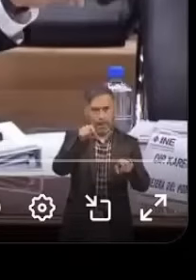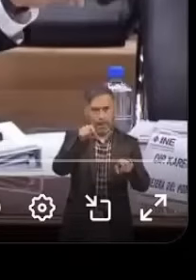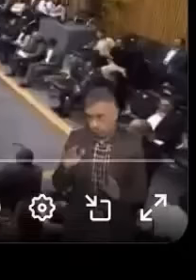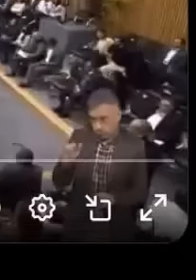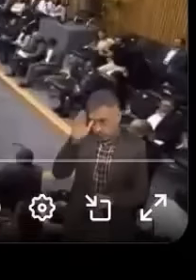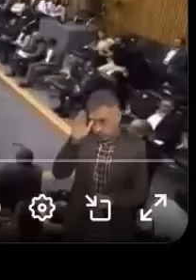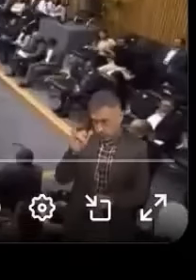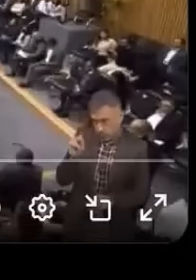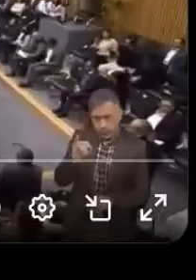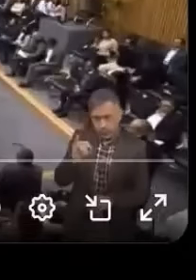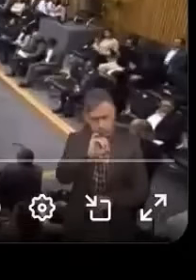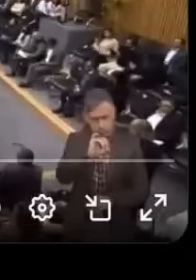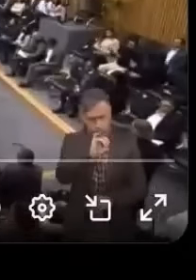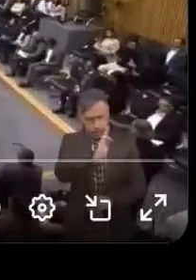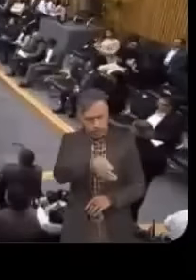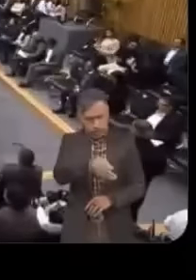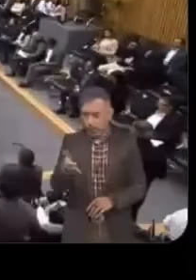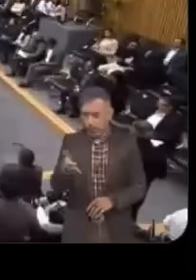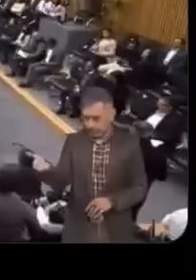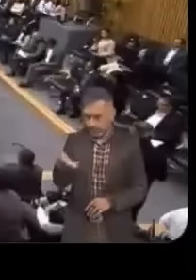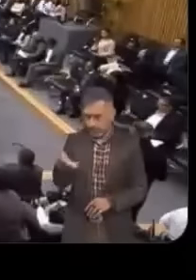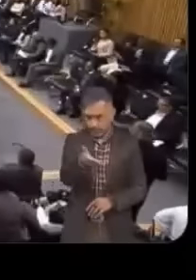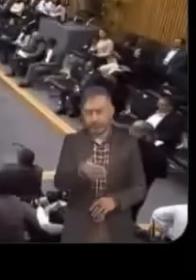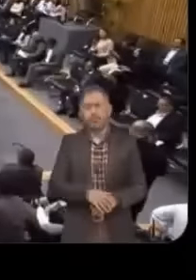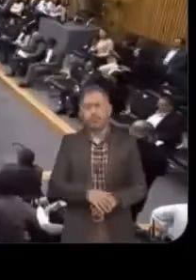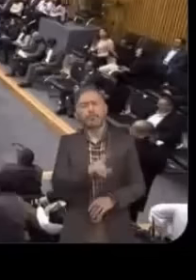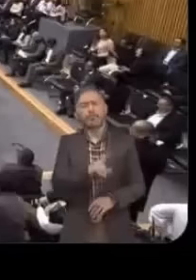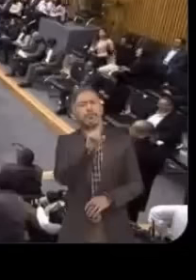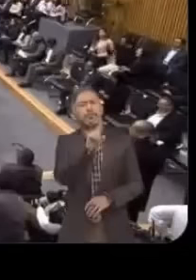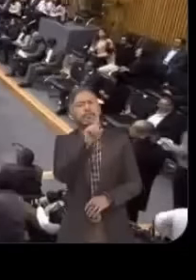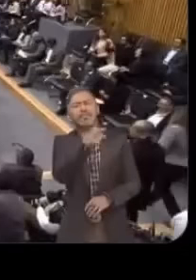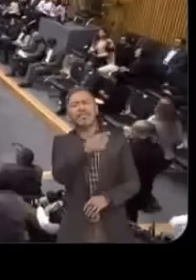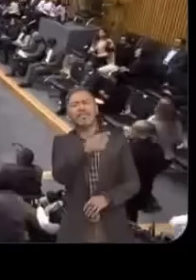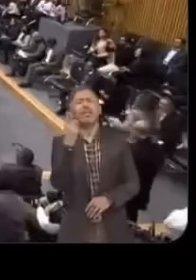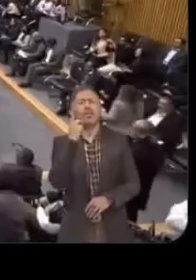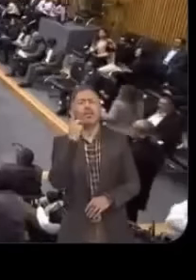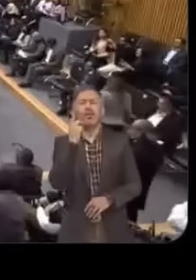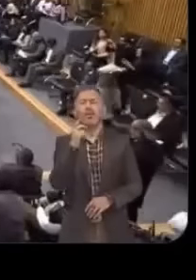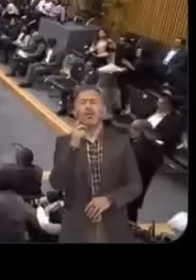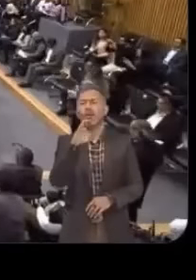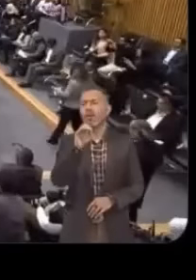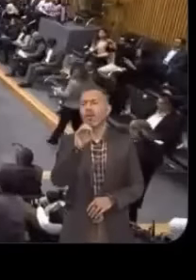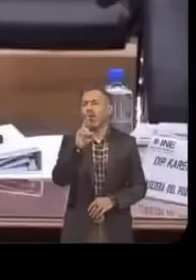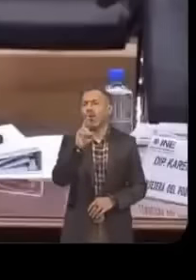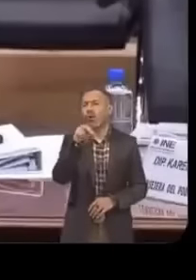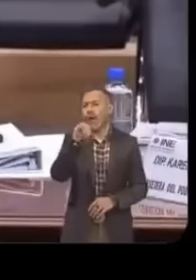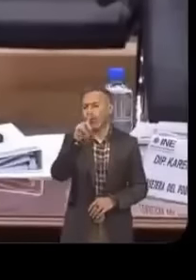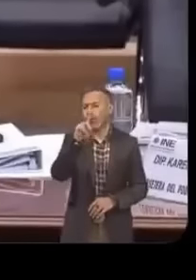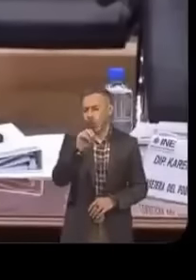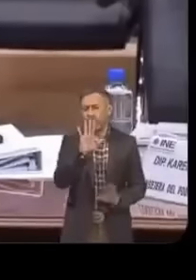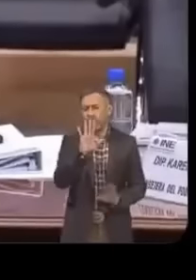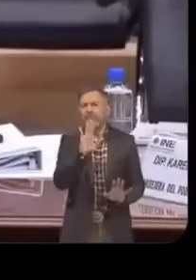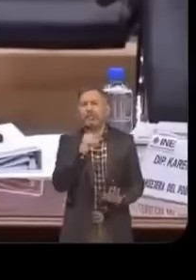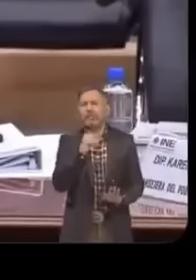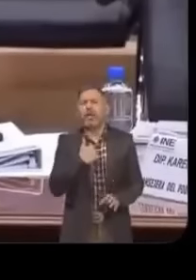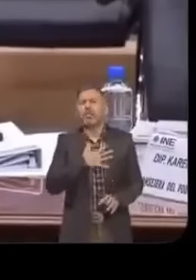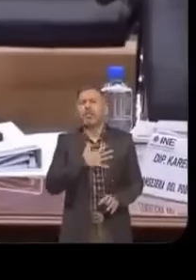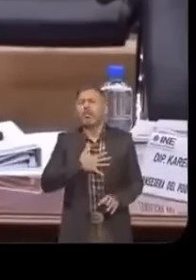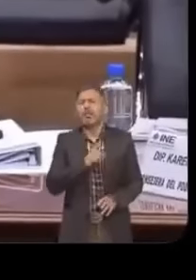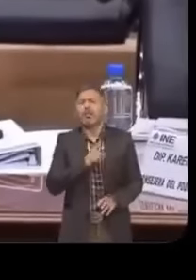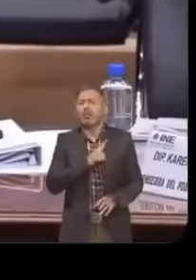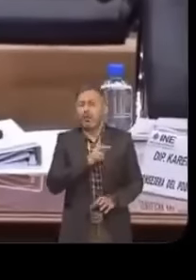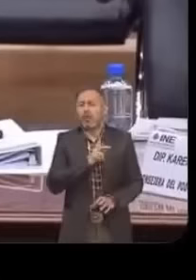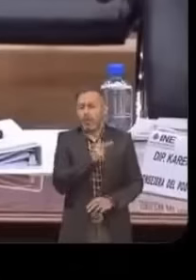exhiban. Solo preguntarle, diputado Aguilar Coronado, si el